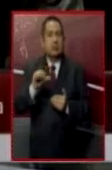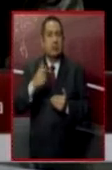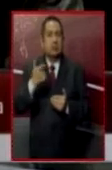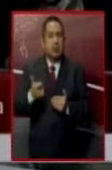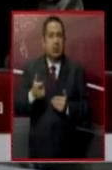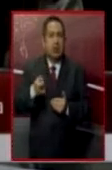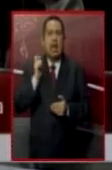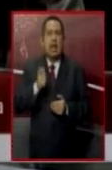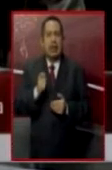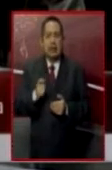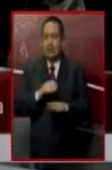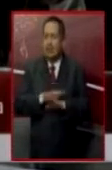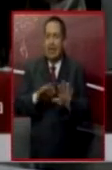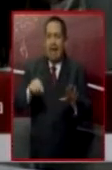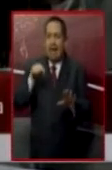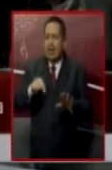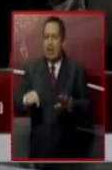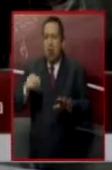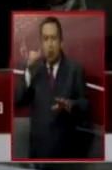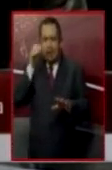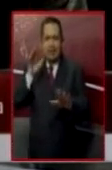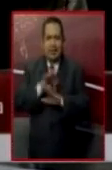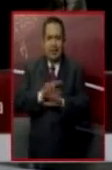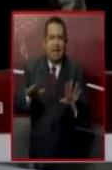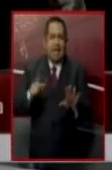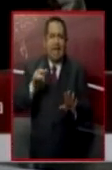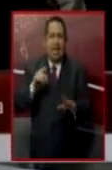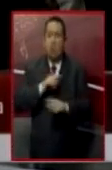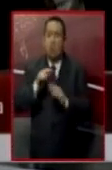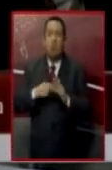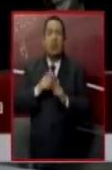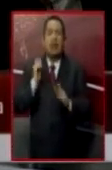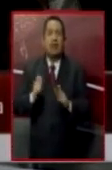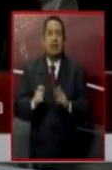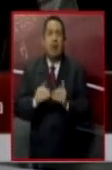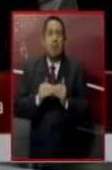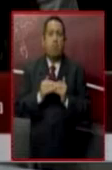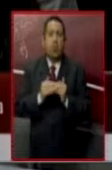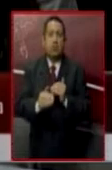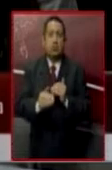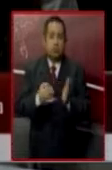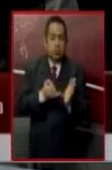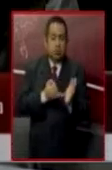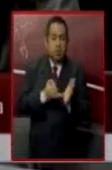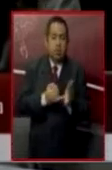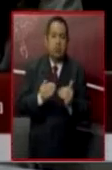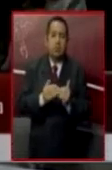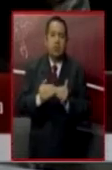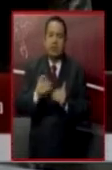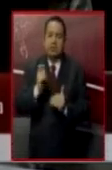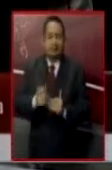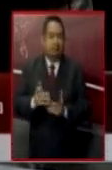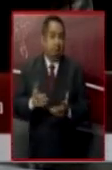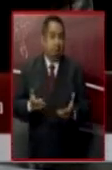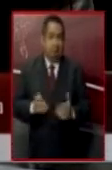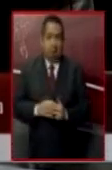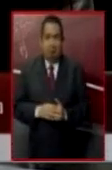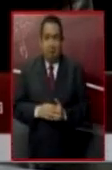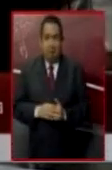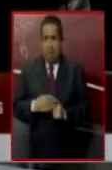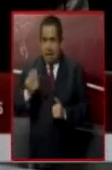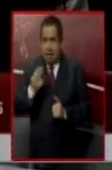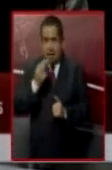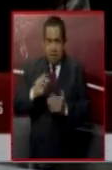se llama aquí, en China y en cualquier parte, aumento de impuestos. Entonces necesitamos,